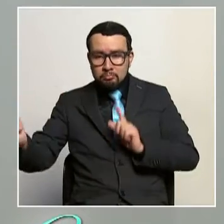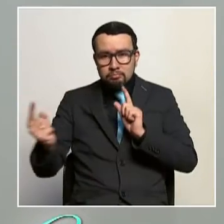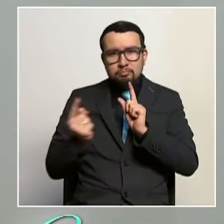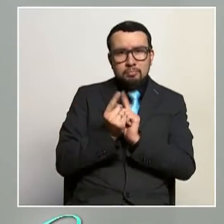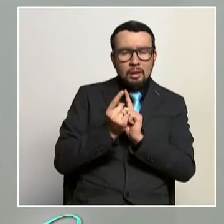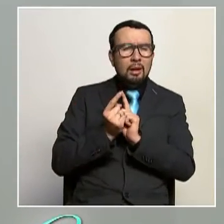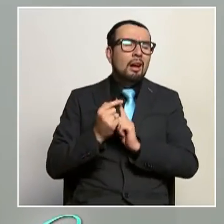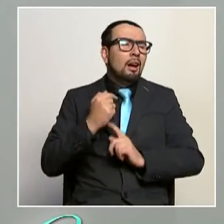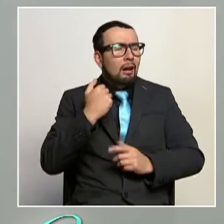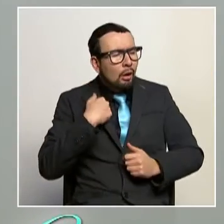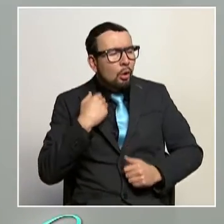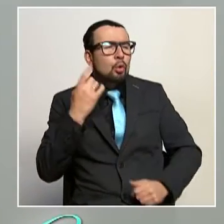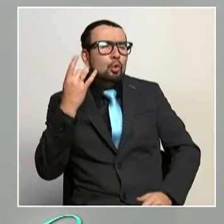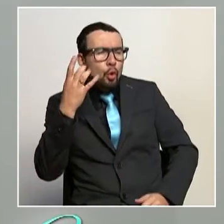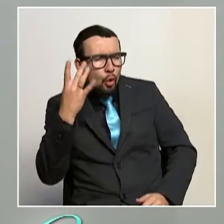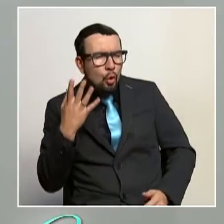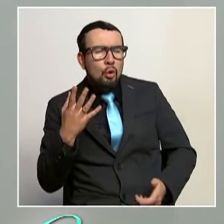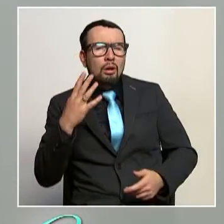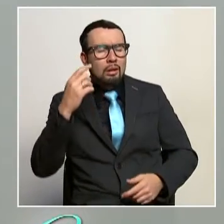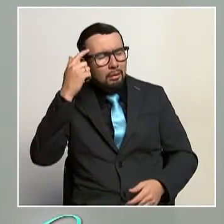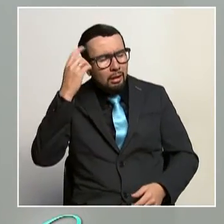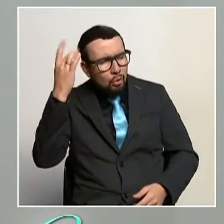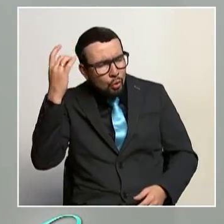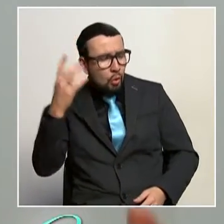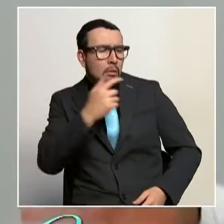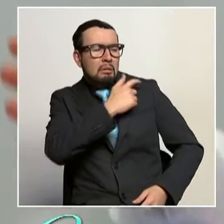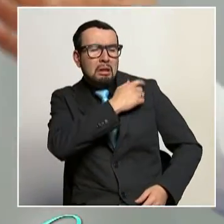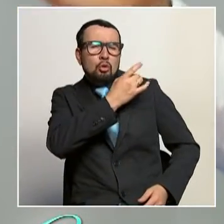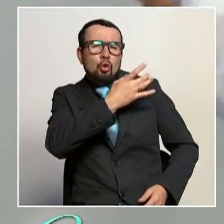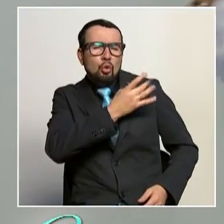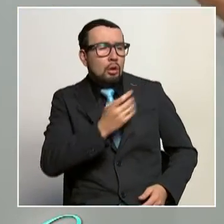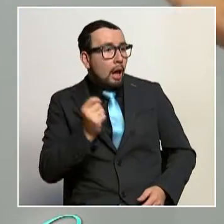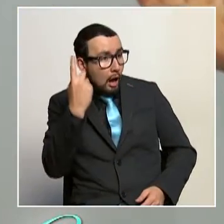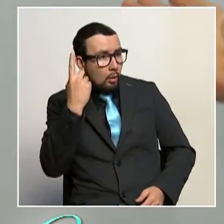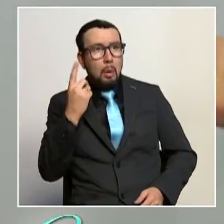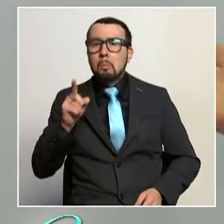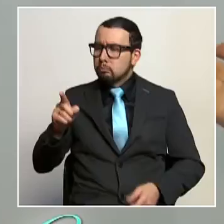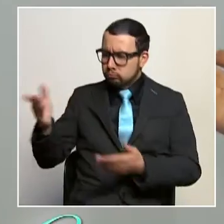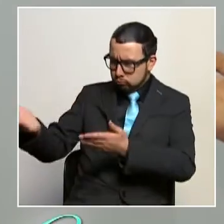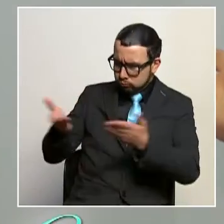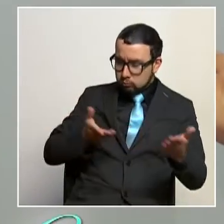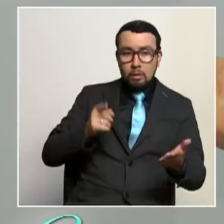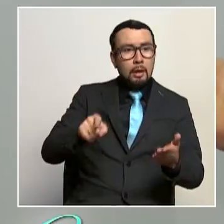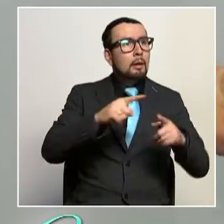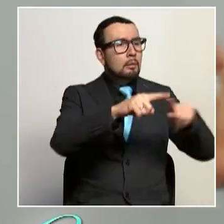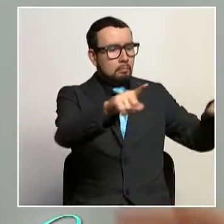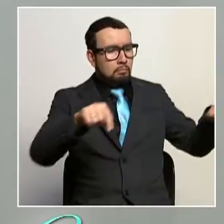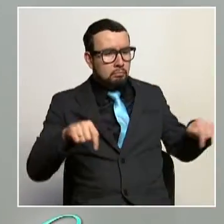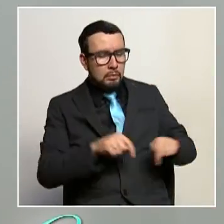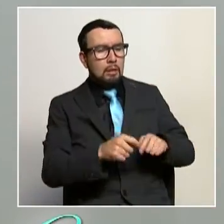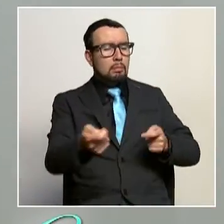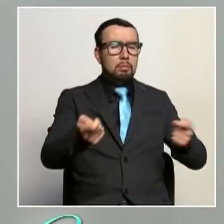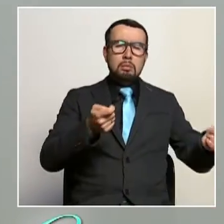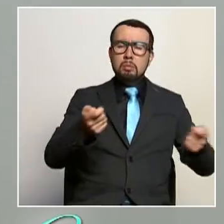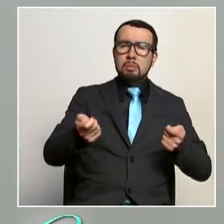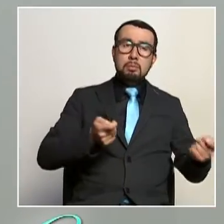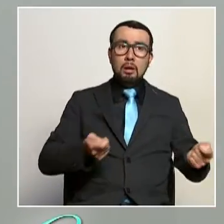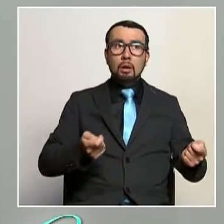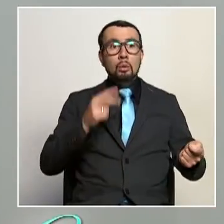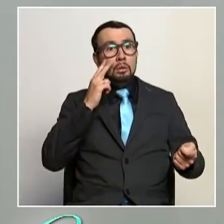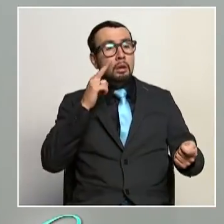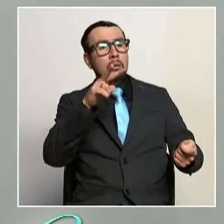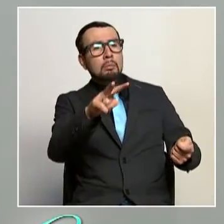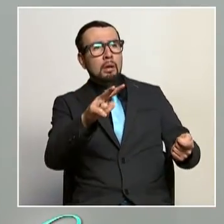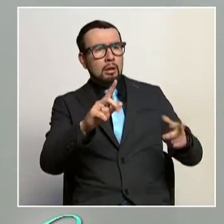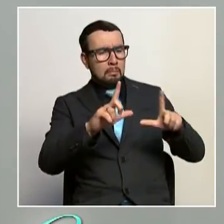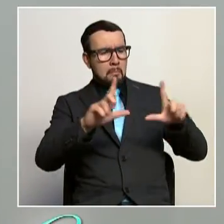por un dolor en el hombro, terminan en este consultorio. Y ustedes ven acá una